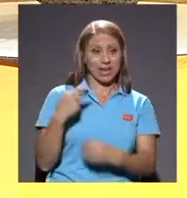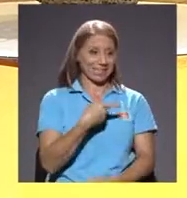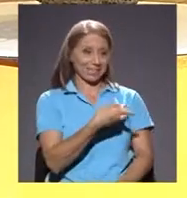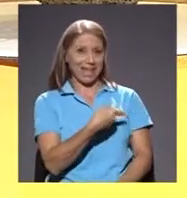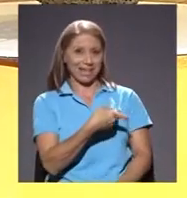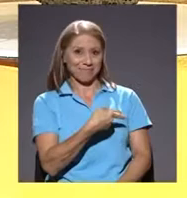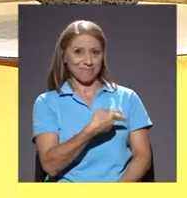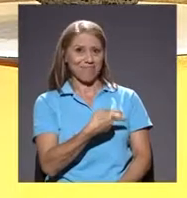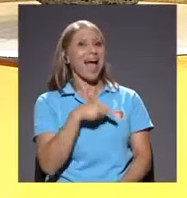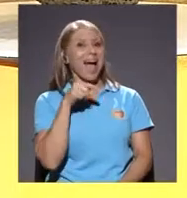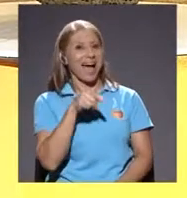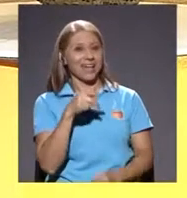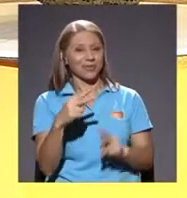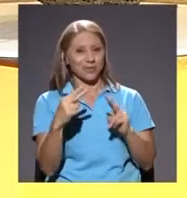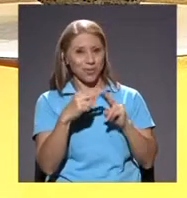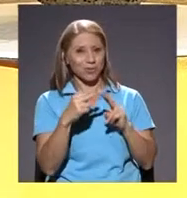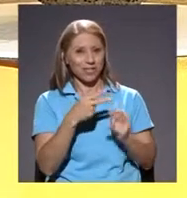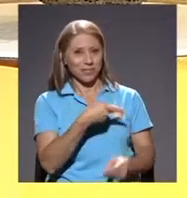conocimos